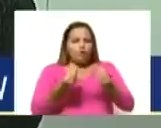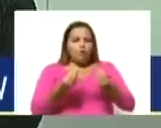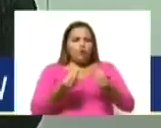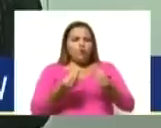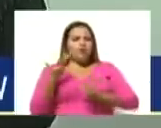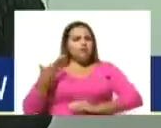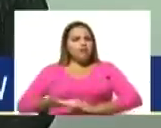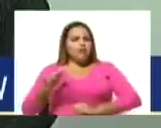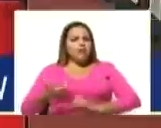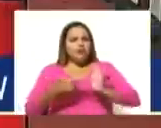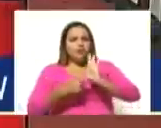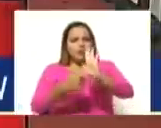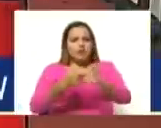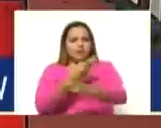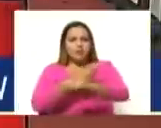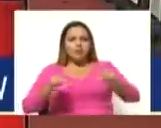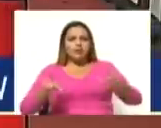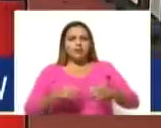de democrática?